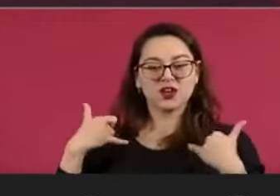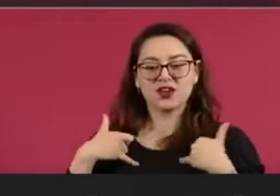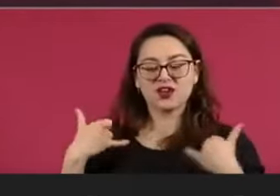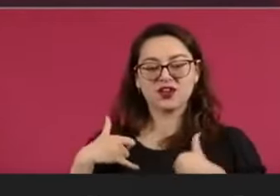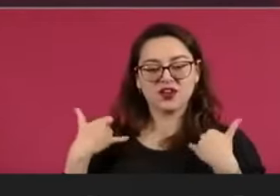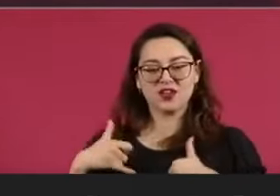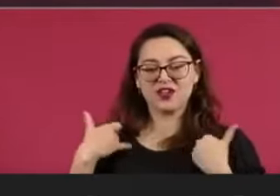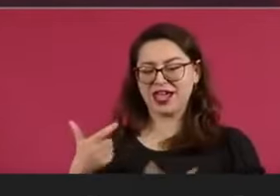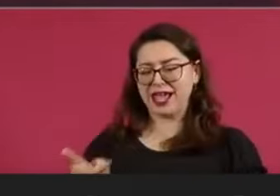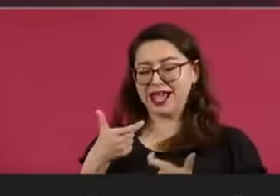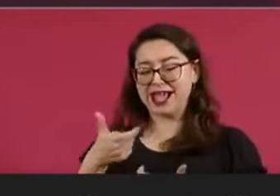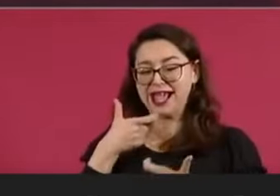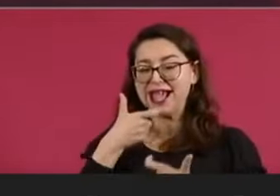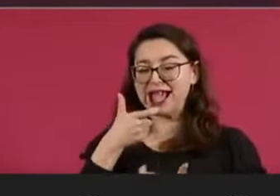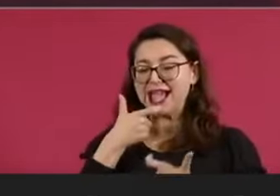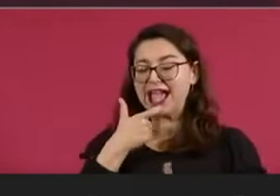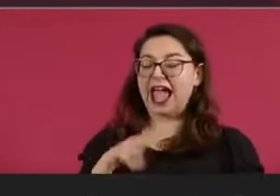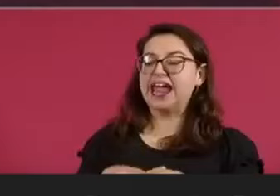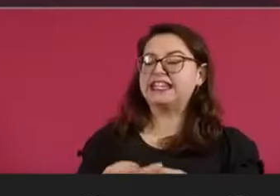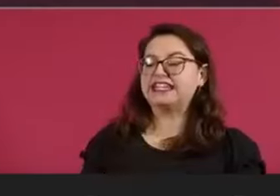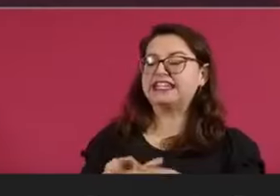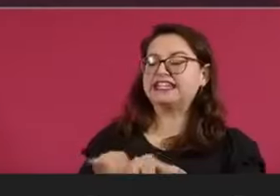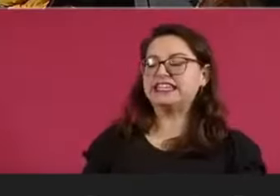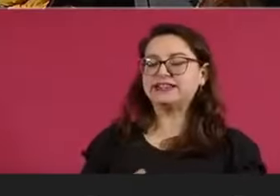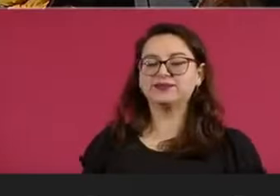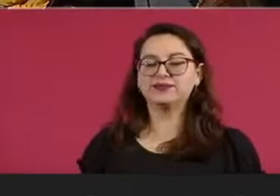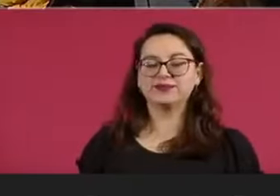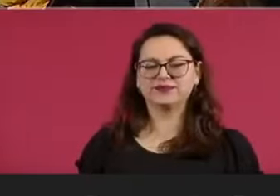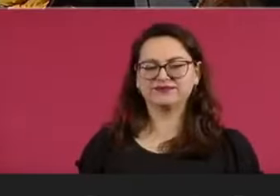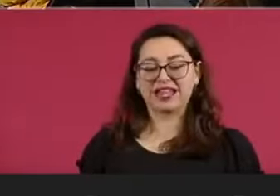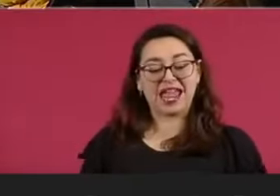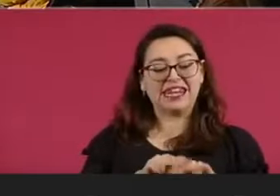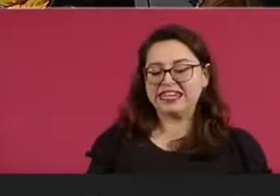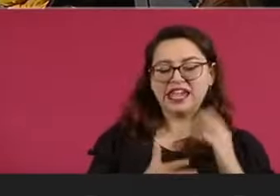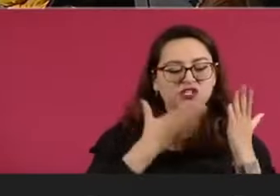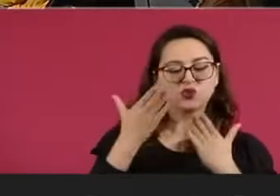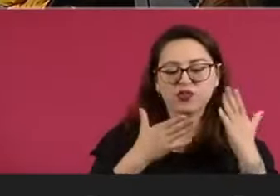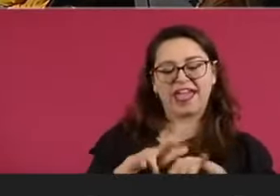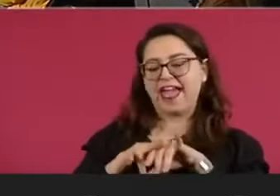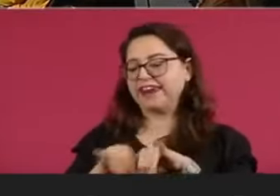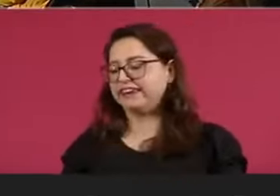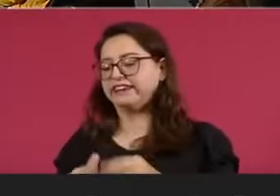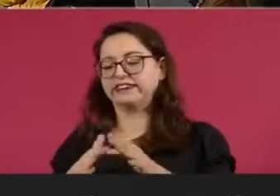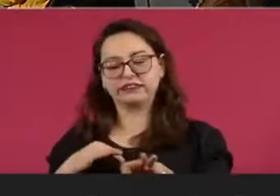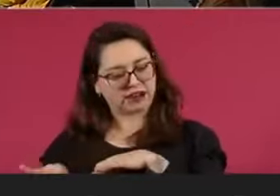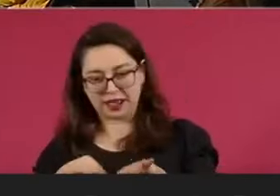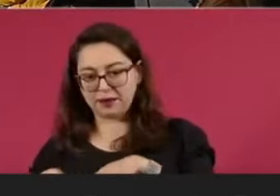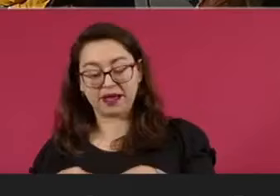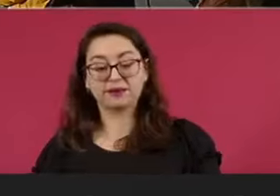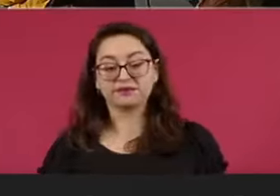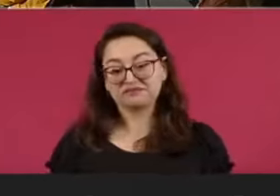De esa manera despectiva de llamarle a los jóvenes, nini, ni estudia ni trabaja, un poco con el